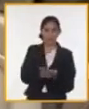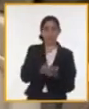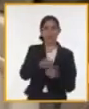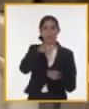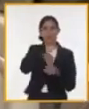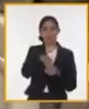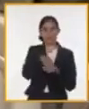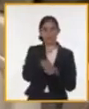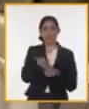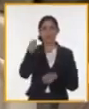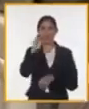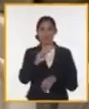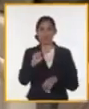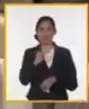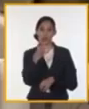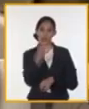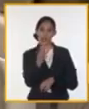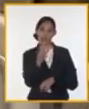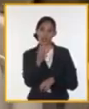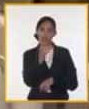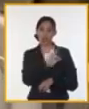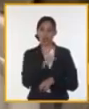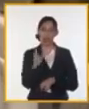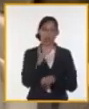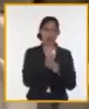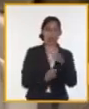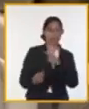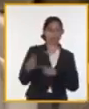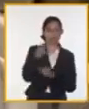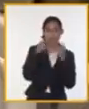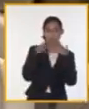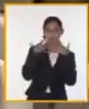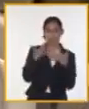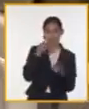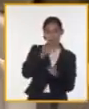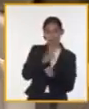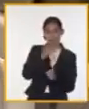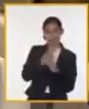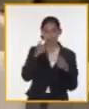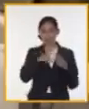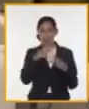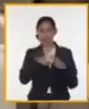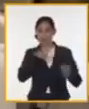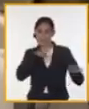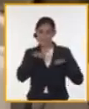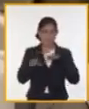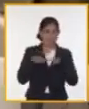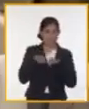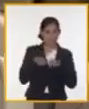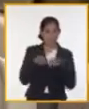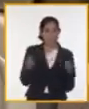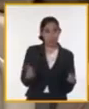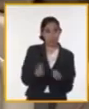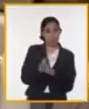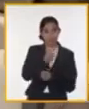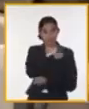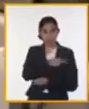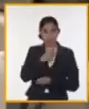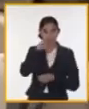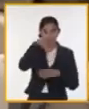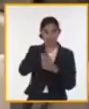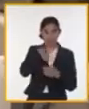estamos trabajando en 2 direcciones fundamentales. En primer lugar, la preparación y el acompañamiento de los cuadros que ya hoy tenemos en la